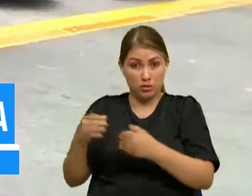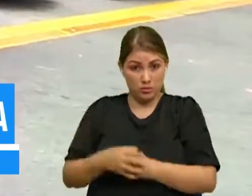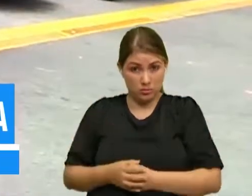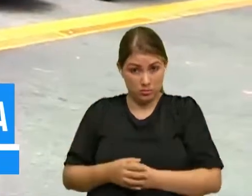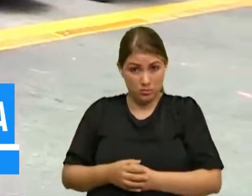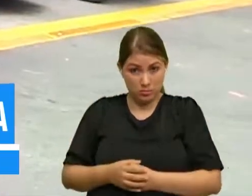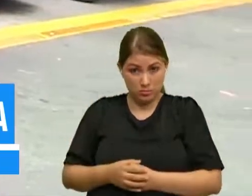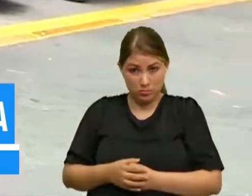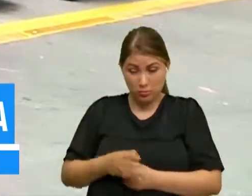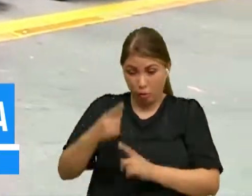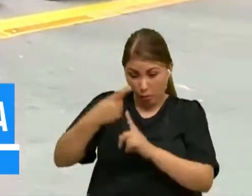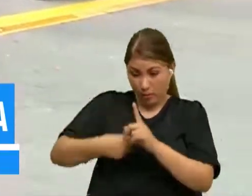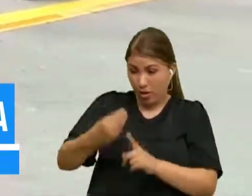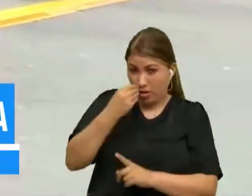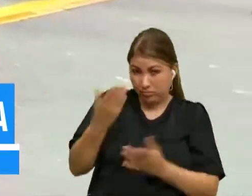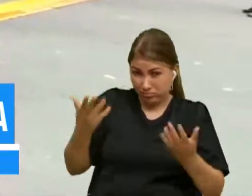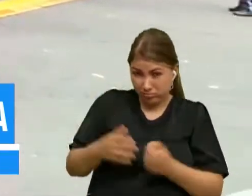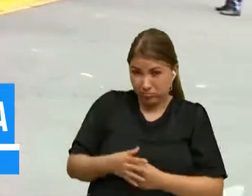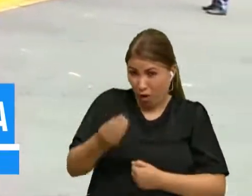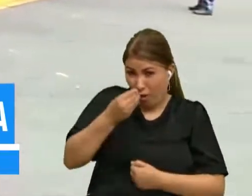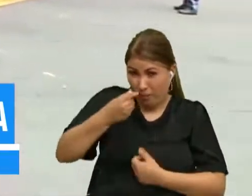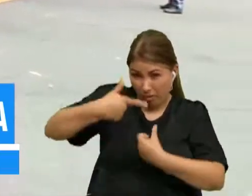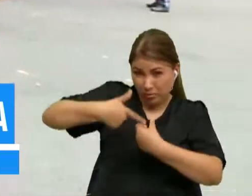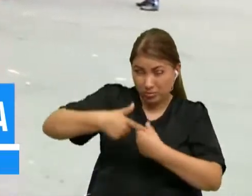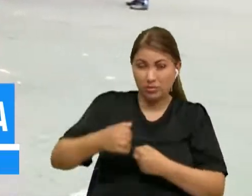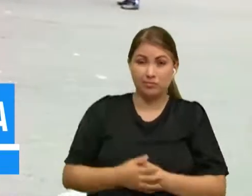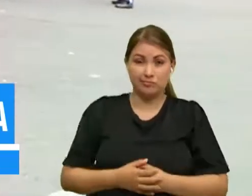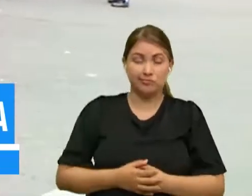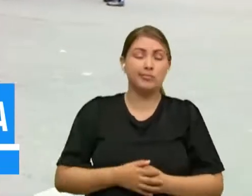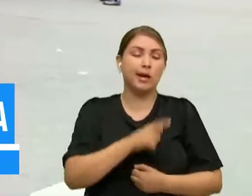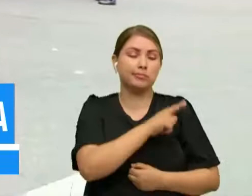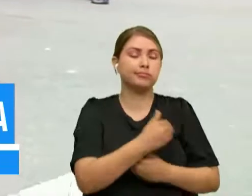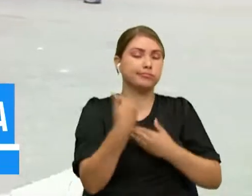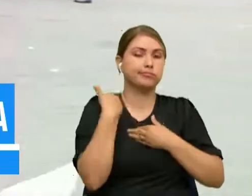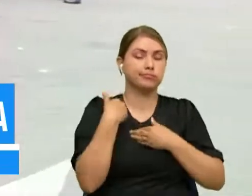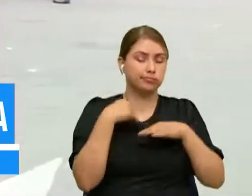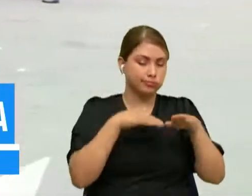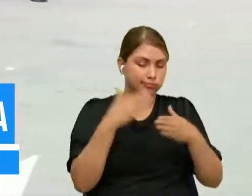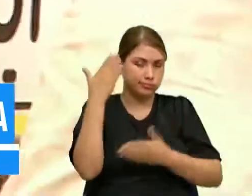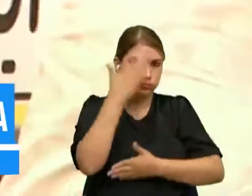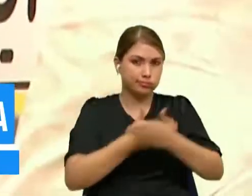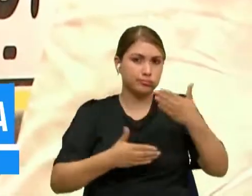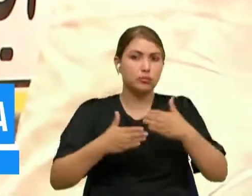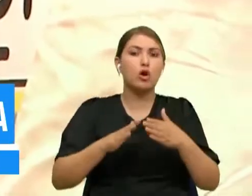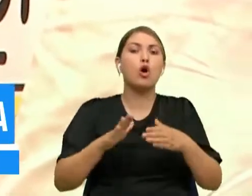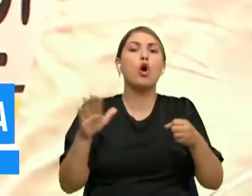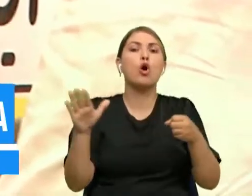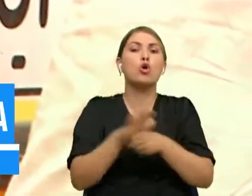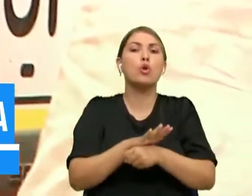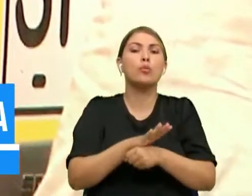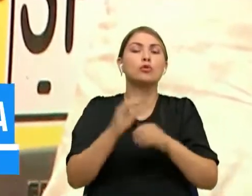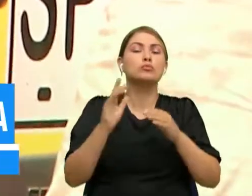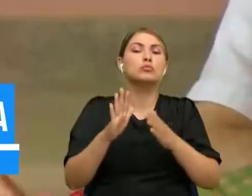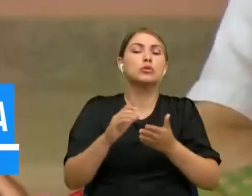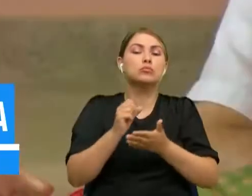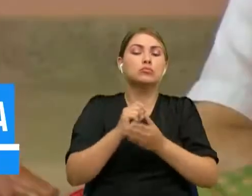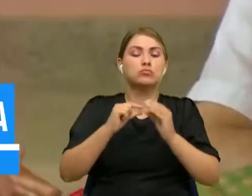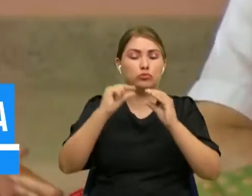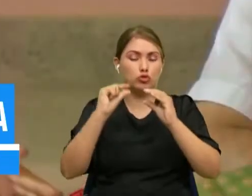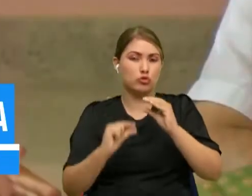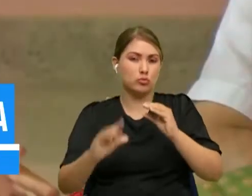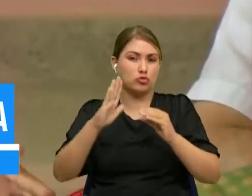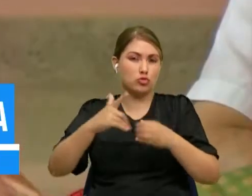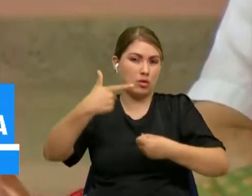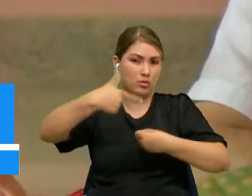gasolina. La delegada del Gobierno Nacional señala que estudian las alternativas para aumentar el cupo de combustible subsidiado en Norte de Santander.